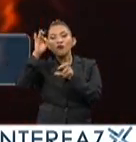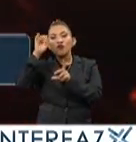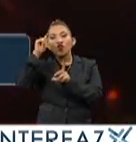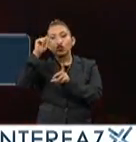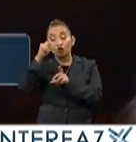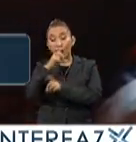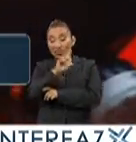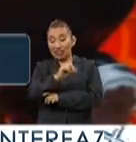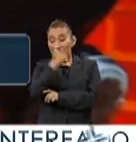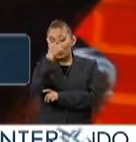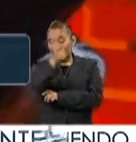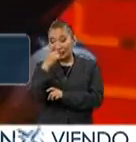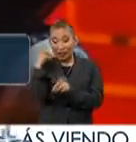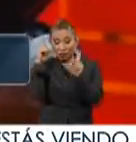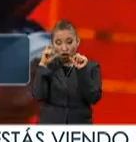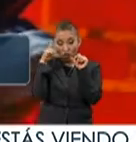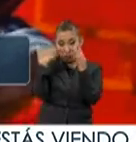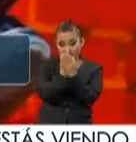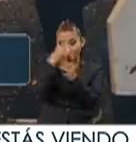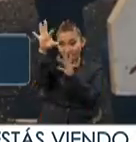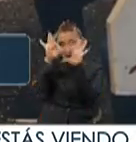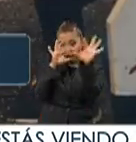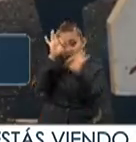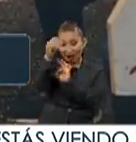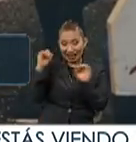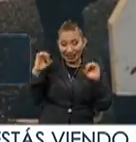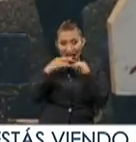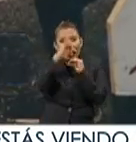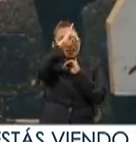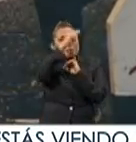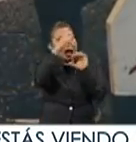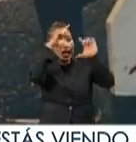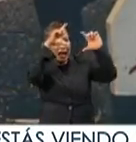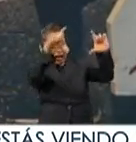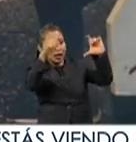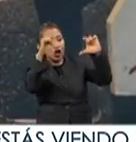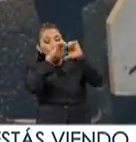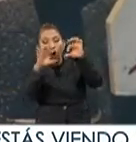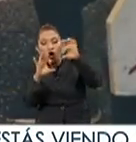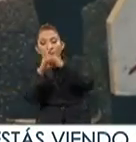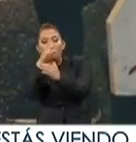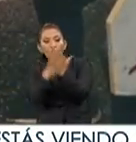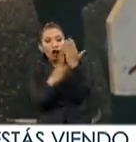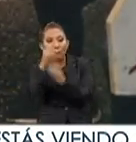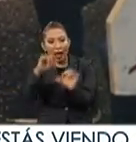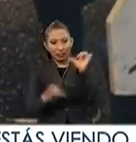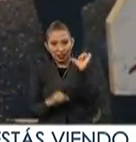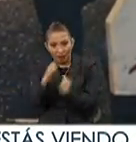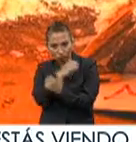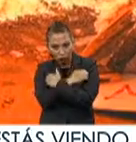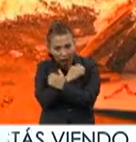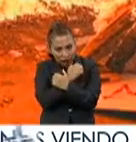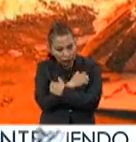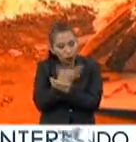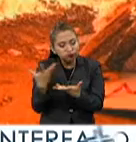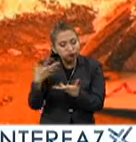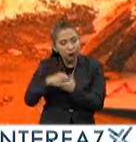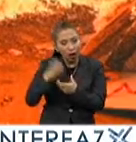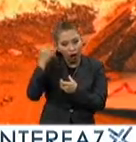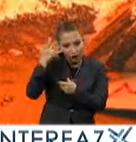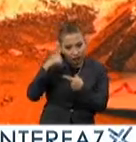por 137 fotografías ganadoras. El encuentro con la imagen se complementa con un programa de actividades educativas que